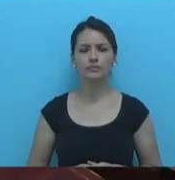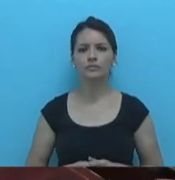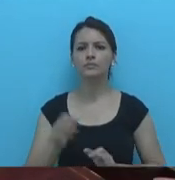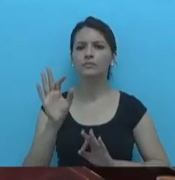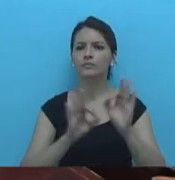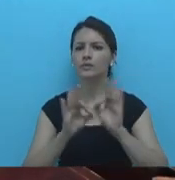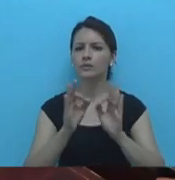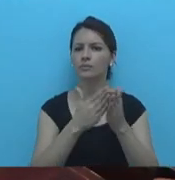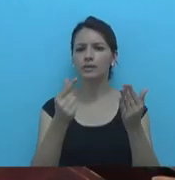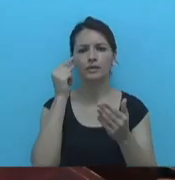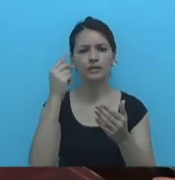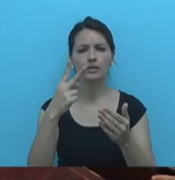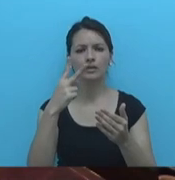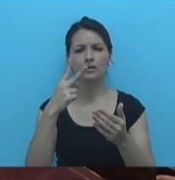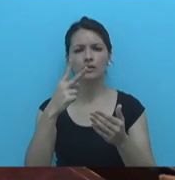Proyecto expediente